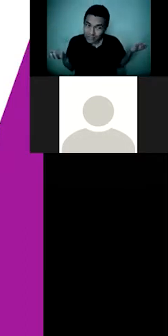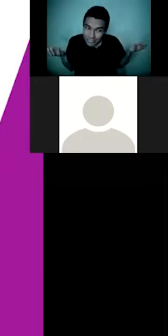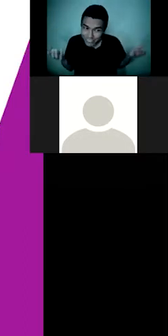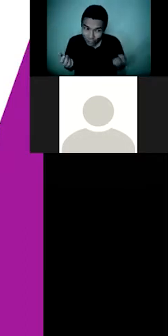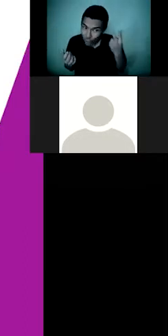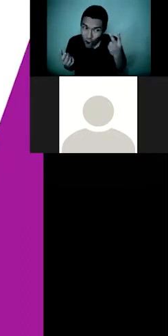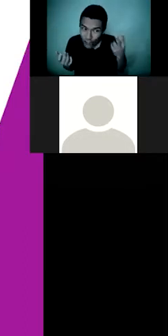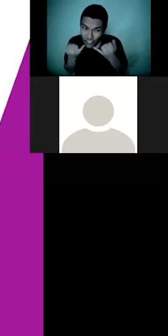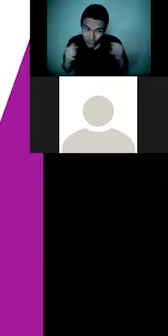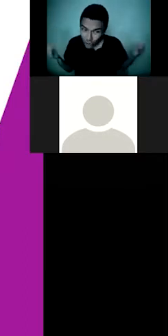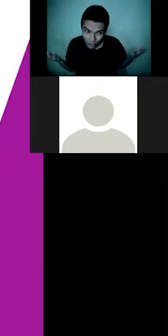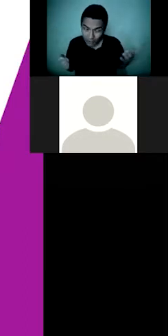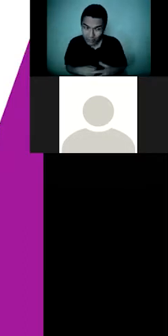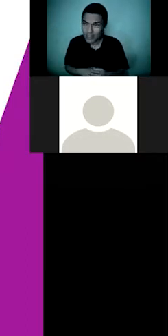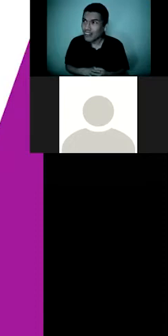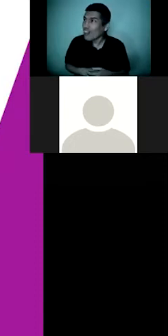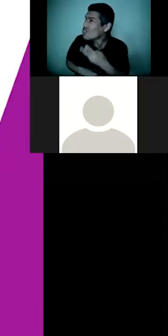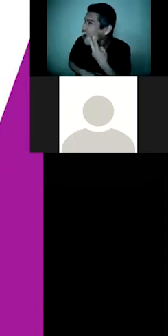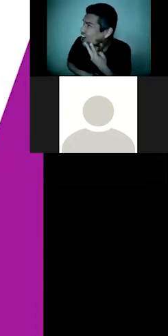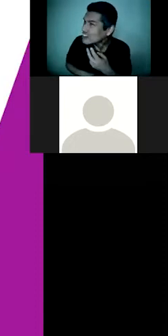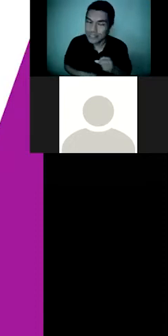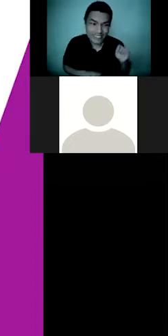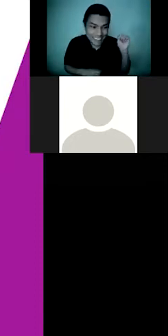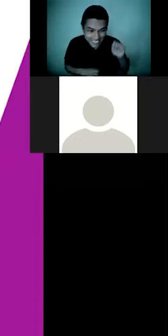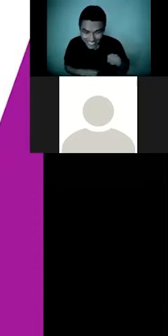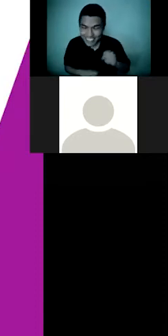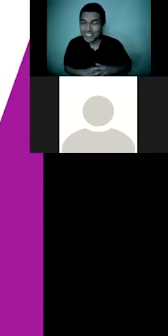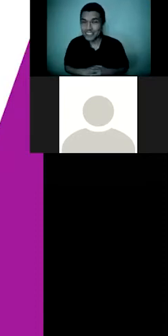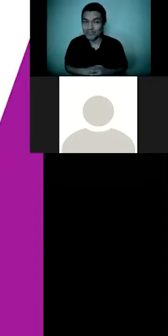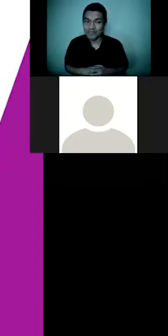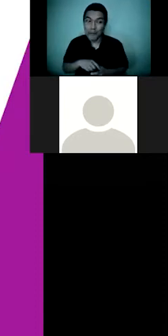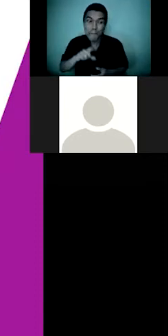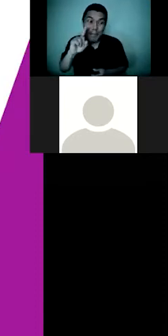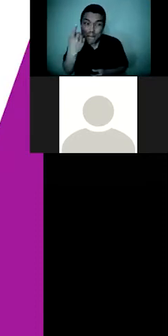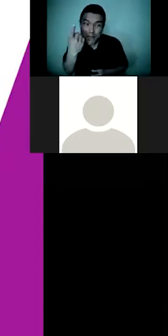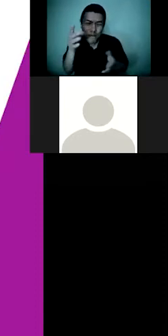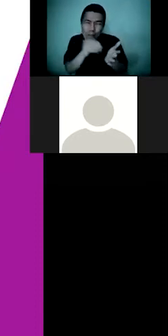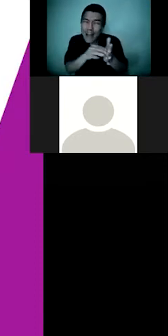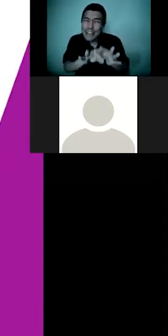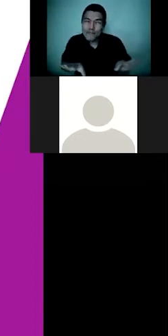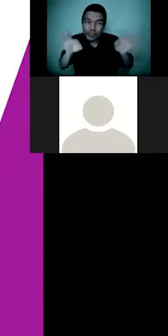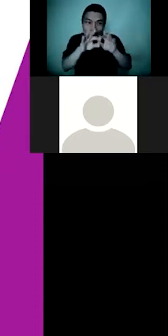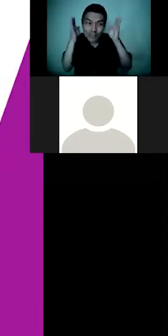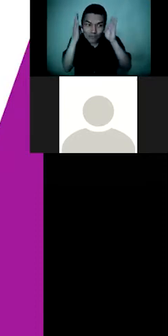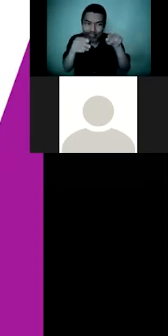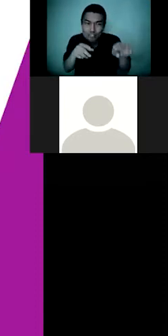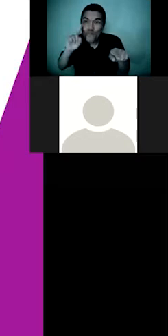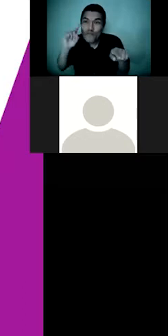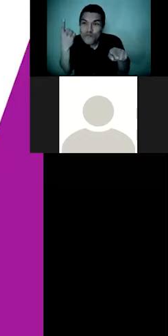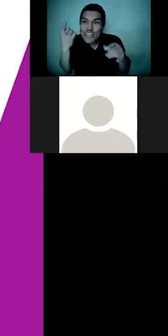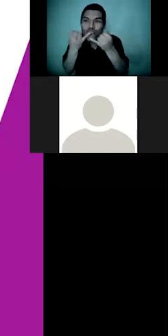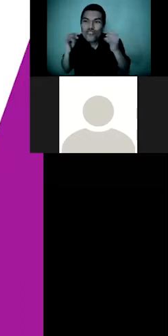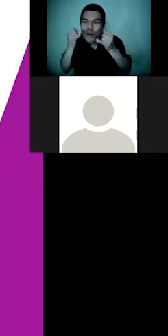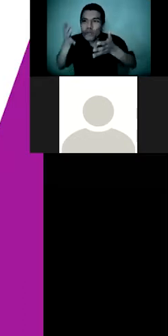es otro idioma. Si no tiene la lengua de señas, no va a poder aprender otro idioma. ¿Qué son 2 idiomas? Sí. Primero, lo